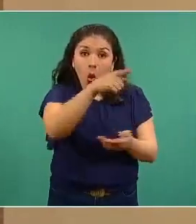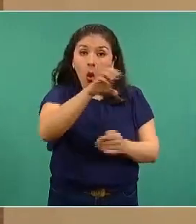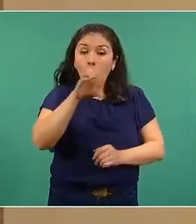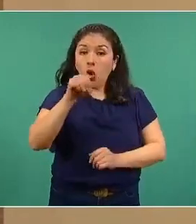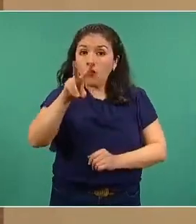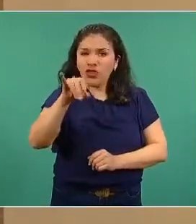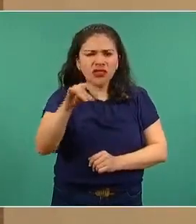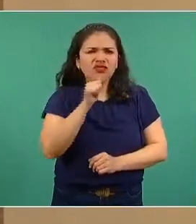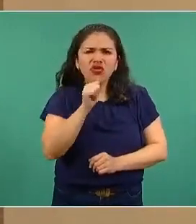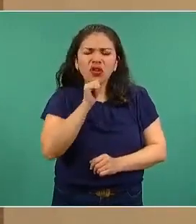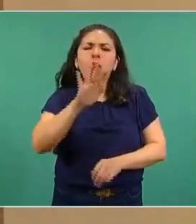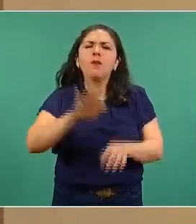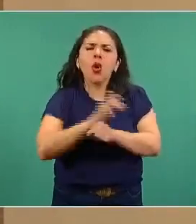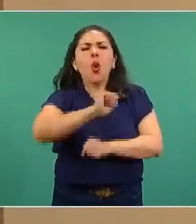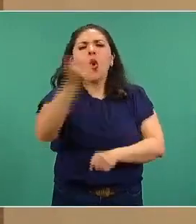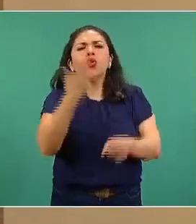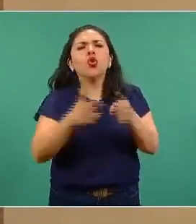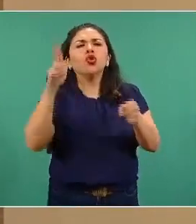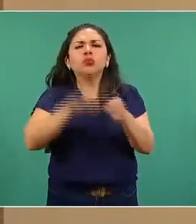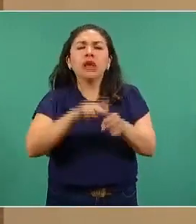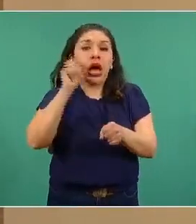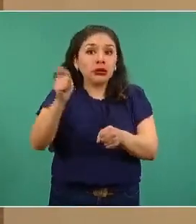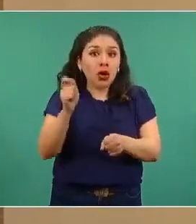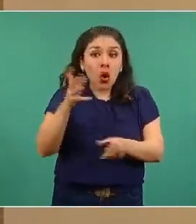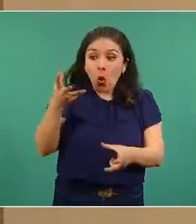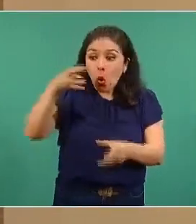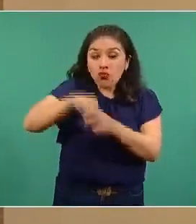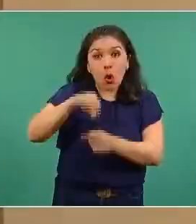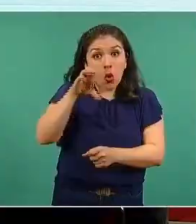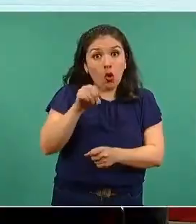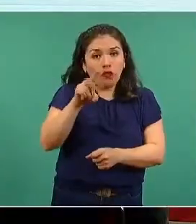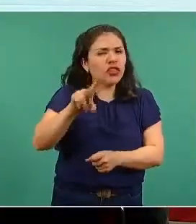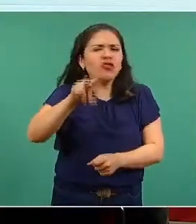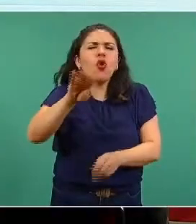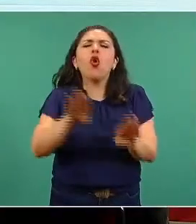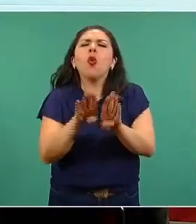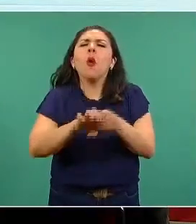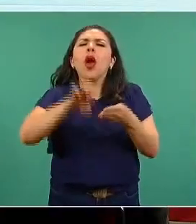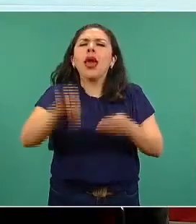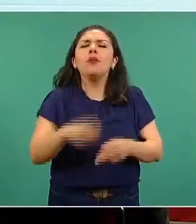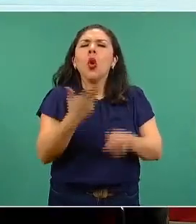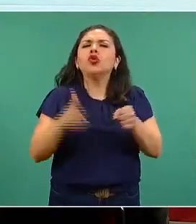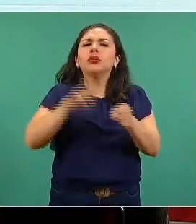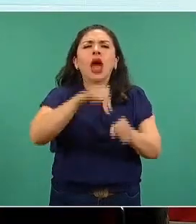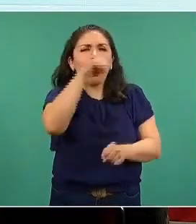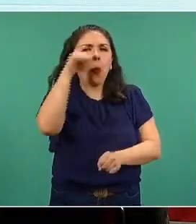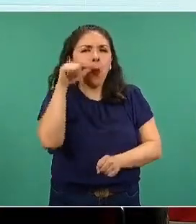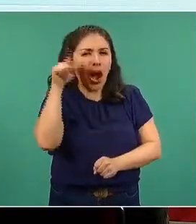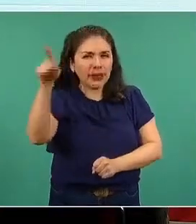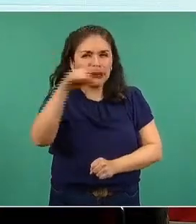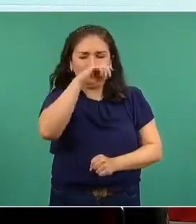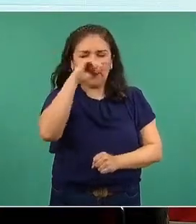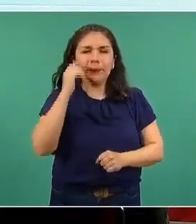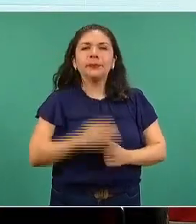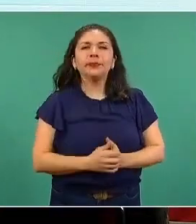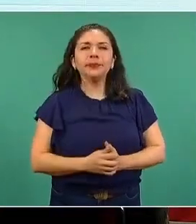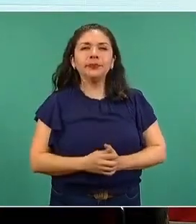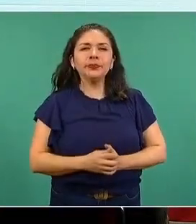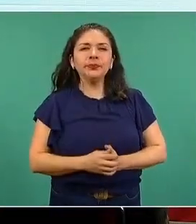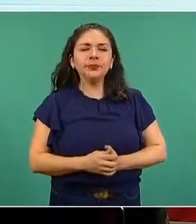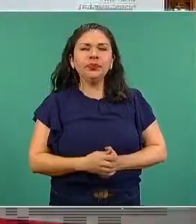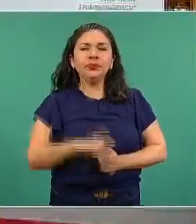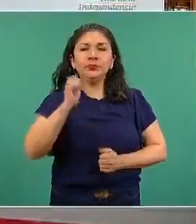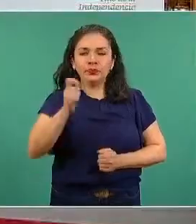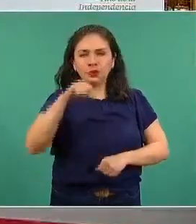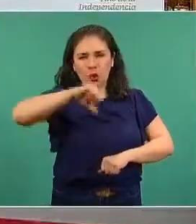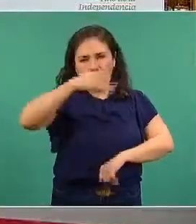hospital porque hay hospitales que no son completamente COVID. Pongo el ejemplo del Hospital Juárez de México, que en horas